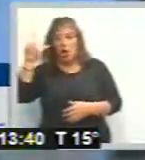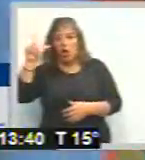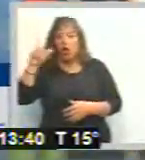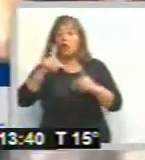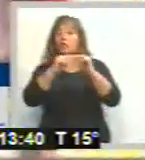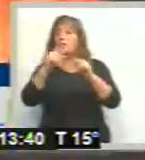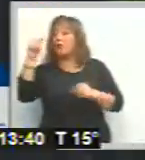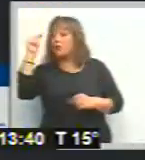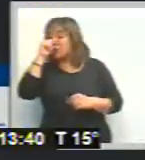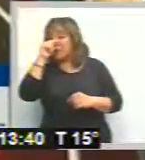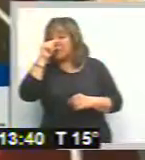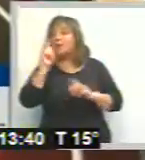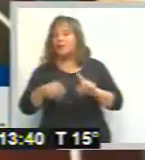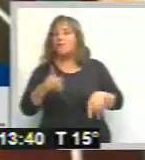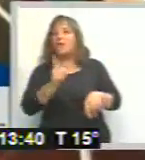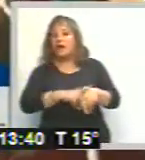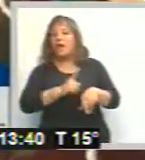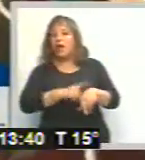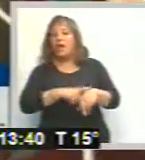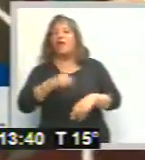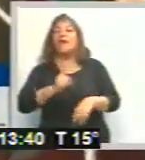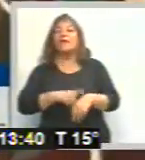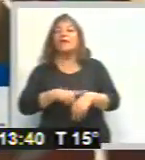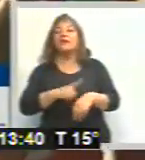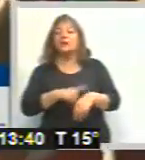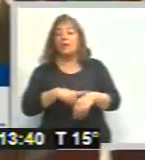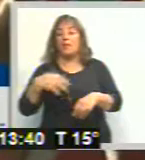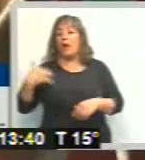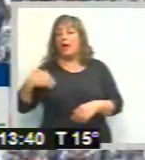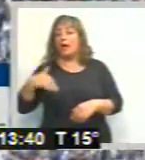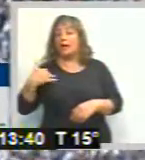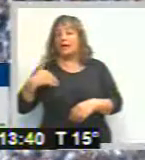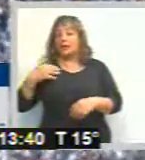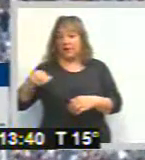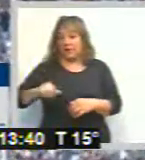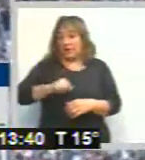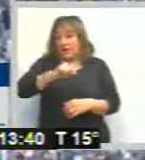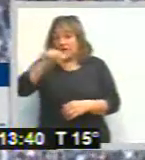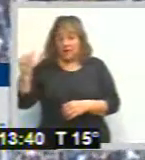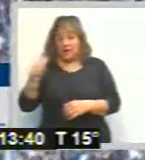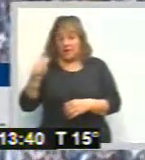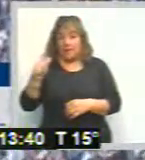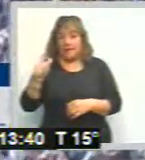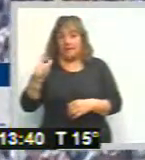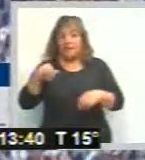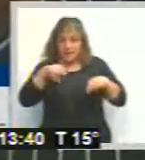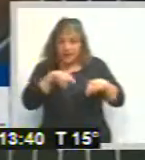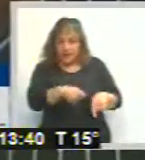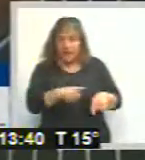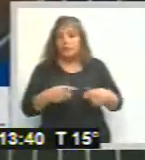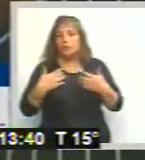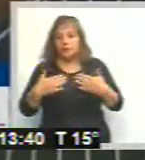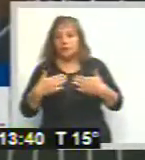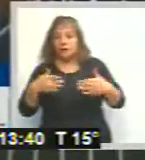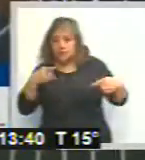7, sobre la hora, el tiempo extra, Argentina pasaba de instancia. Así se daba el encuentro